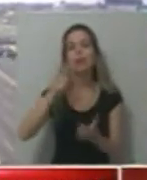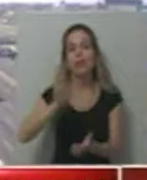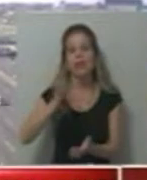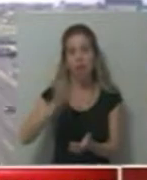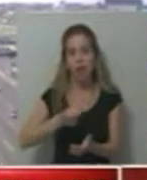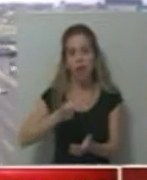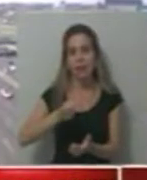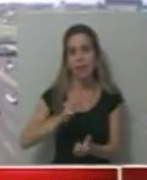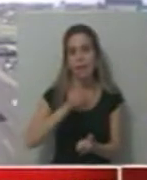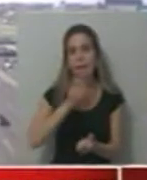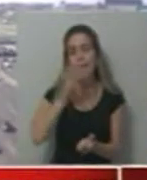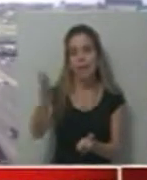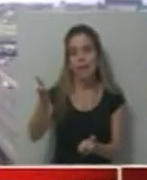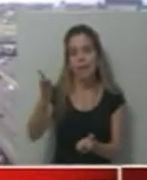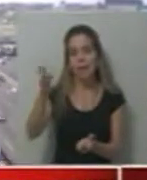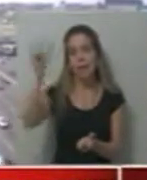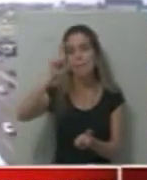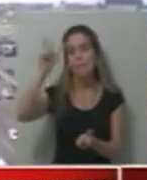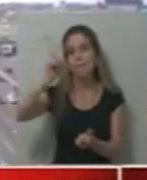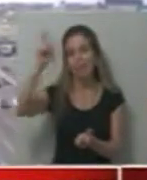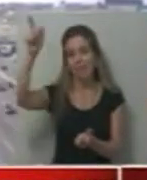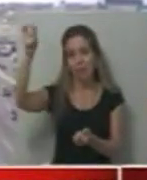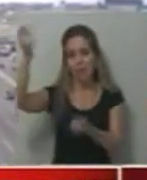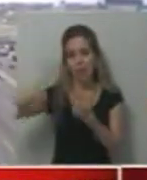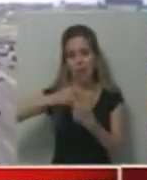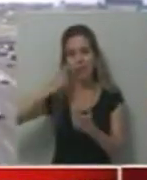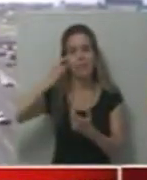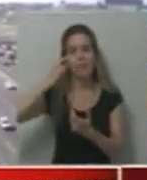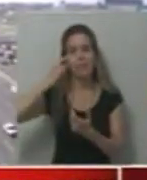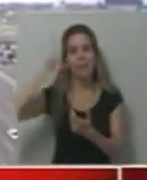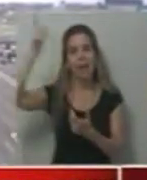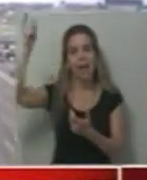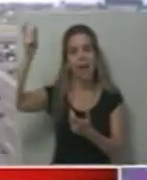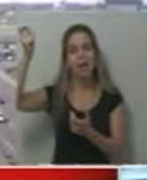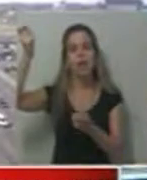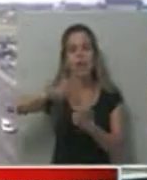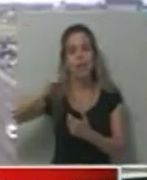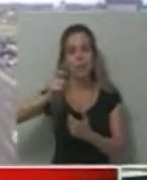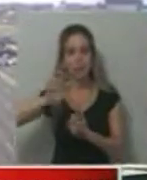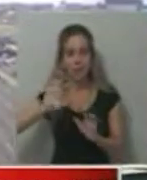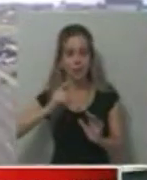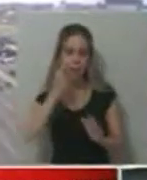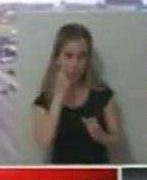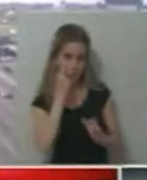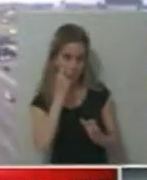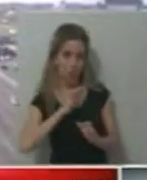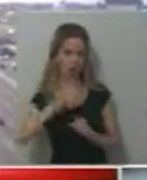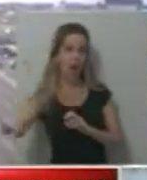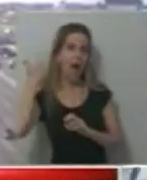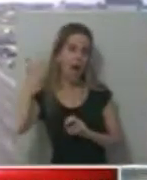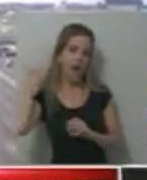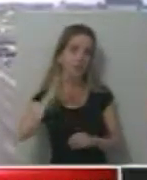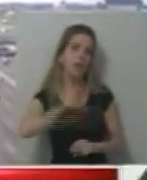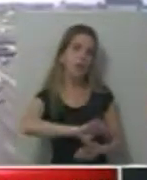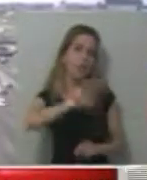Porque ya sabemos que hemos pagado tasas muy caras en otra época, nos hemos endeudado y terminamos endeudándonos